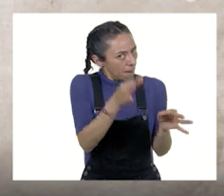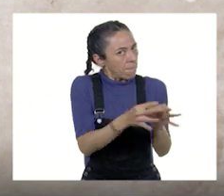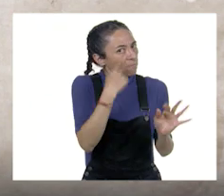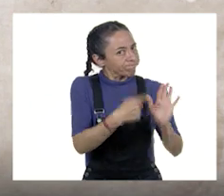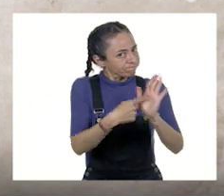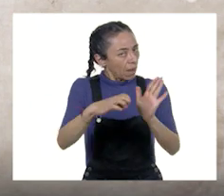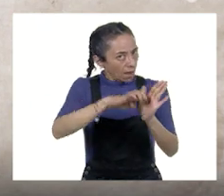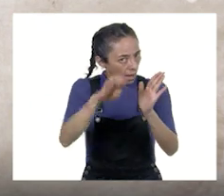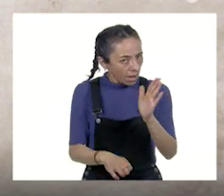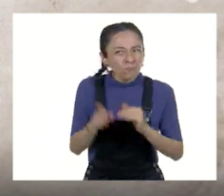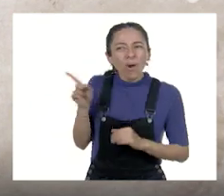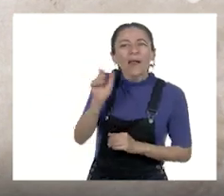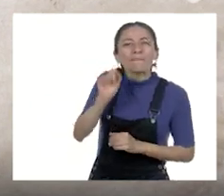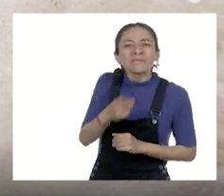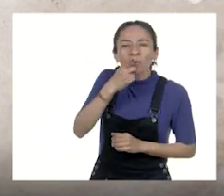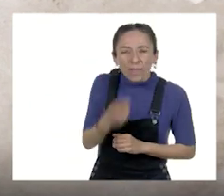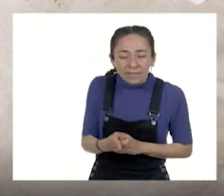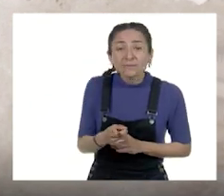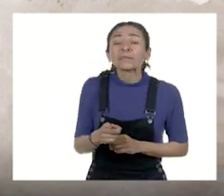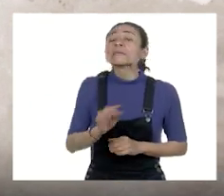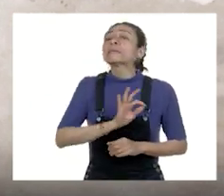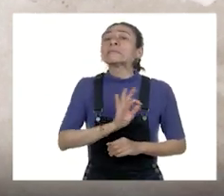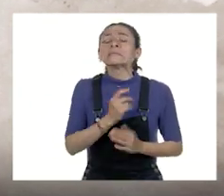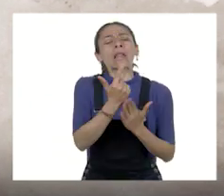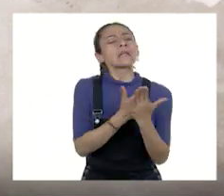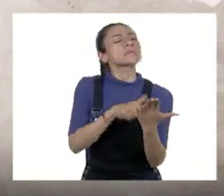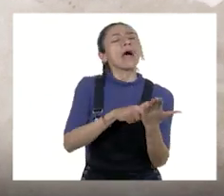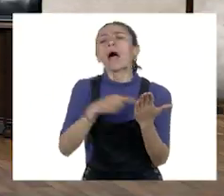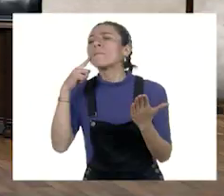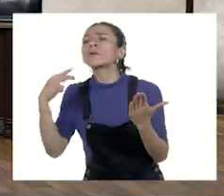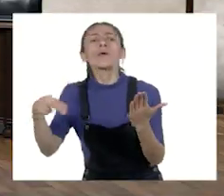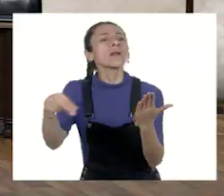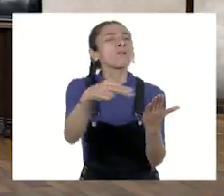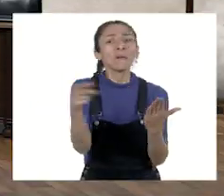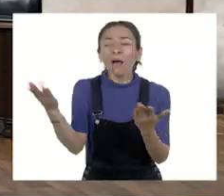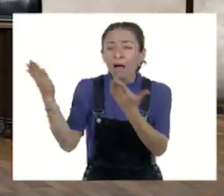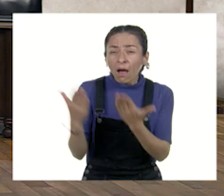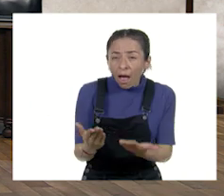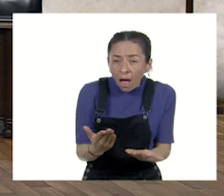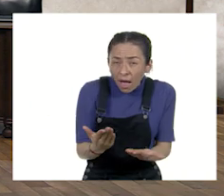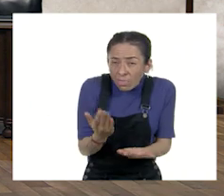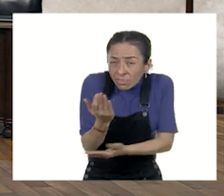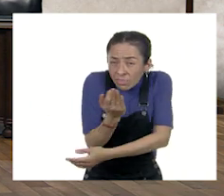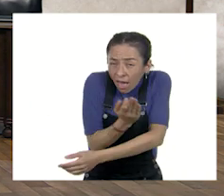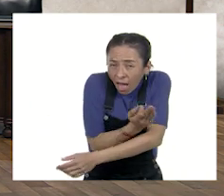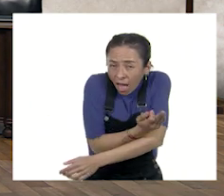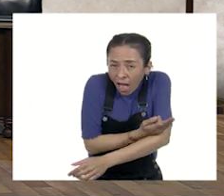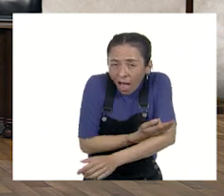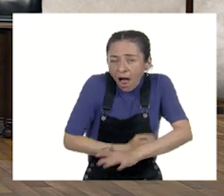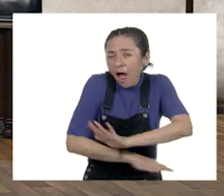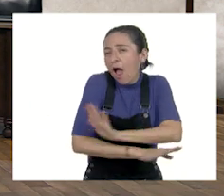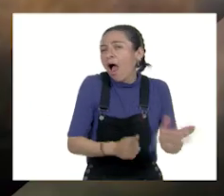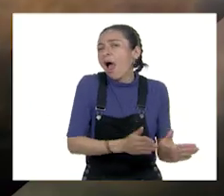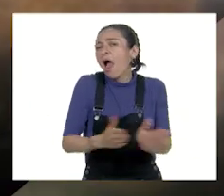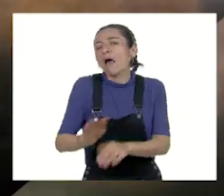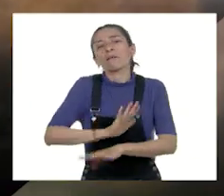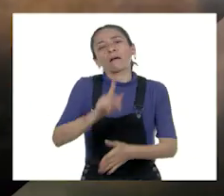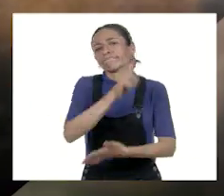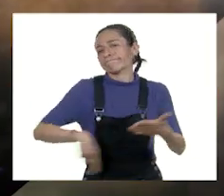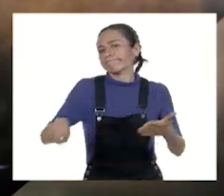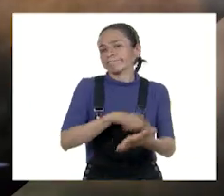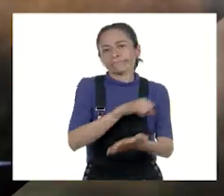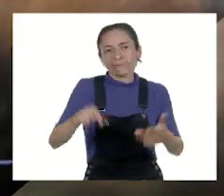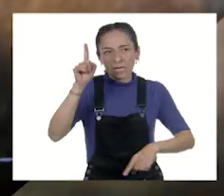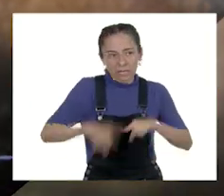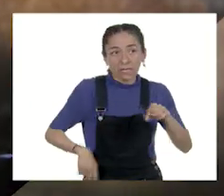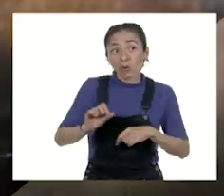estaba a la hora de pasar lista, pues tache y guarache. ¿Y qué creen? Apenas comenzadas las juntas, el diputado Reynoso,